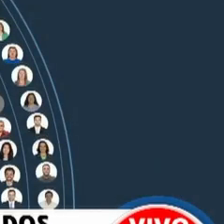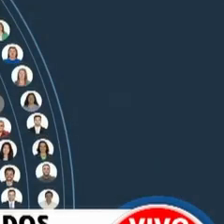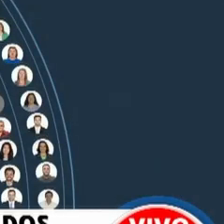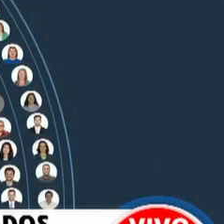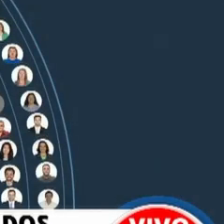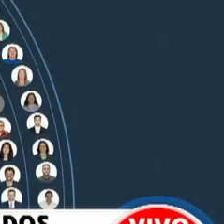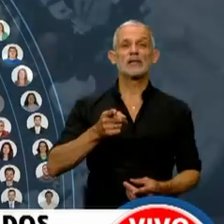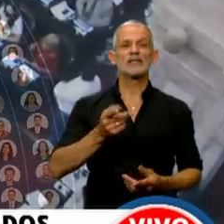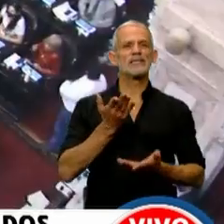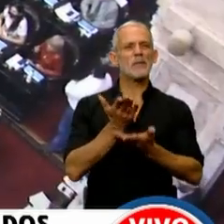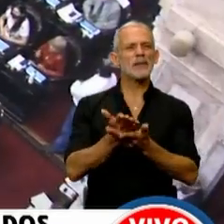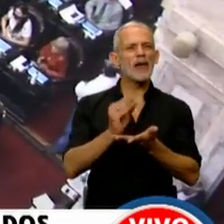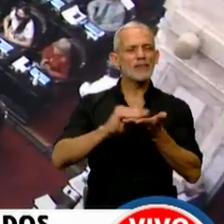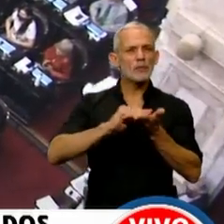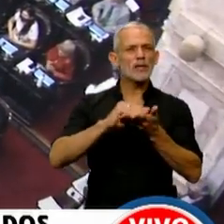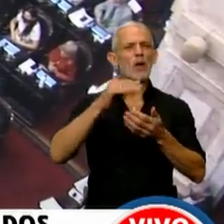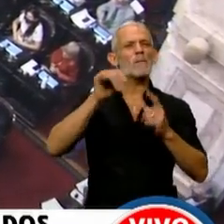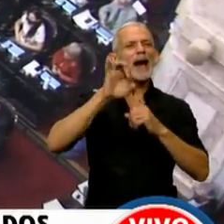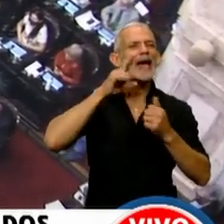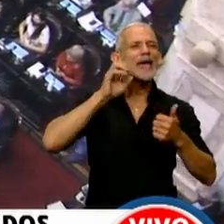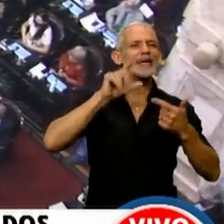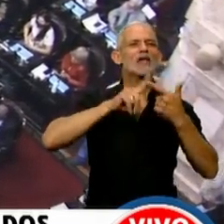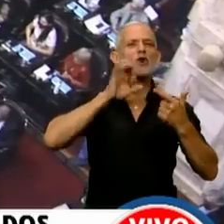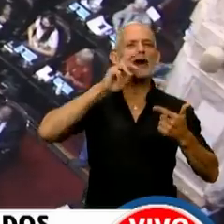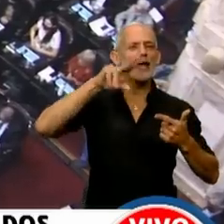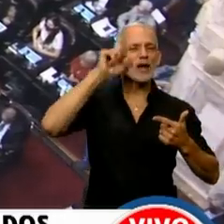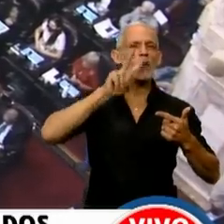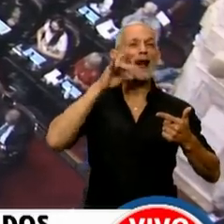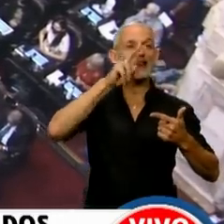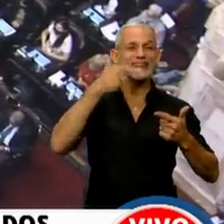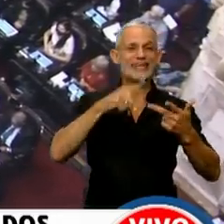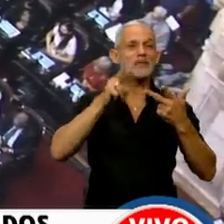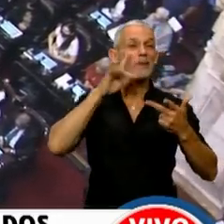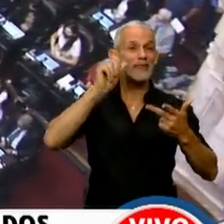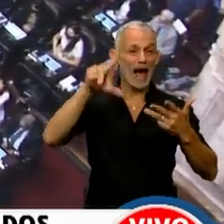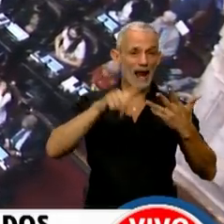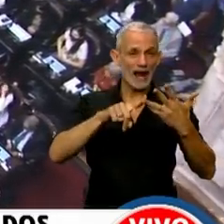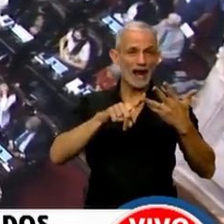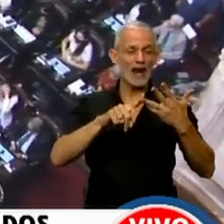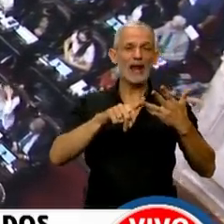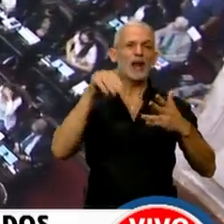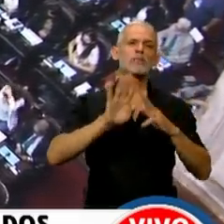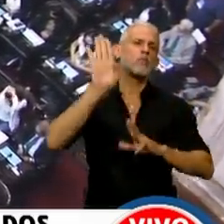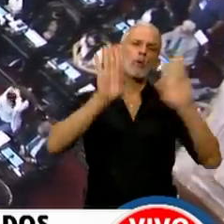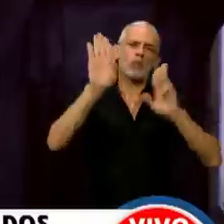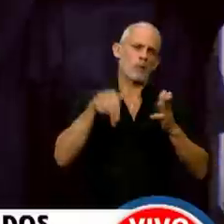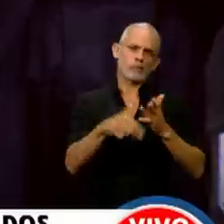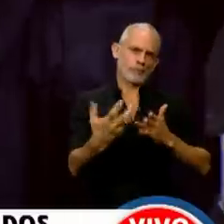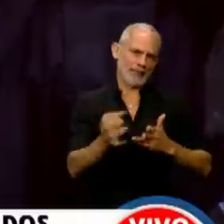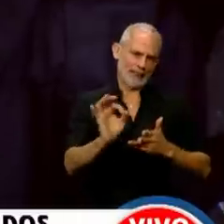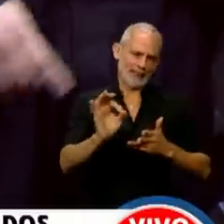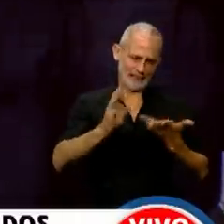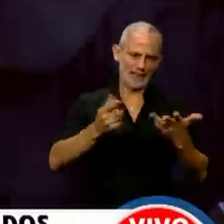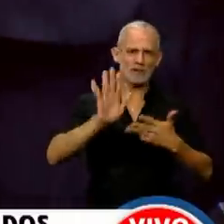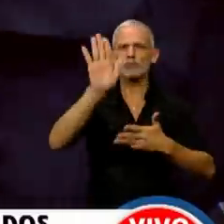se le va a pedir a los diputados maqueira torelo valdez y vidal el voto a viva voz porque no les registro el